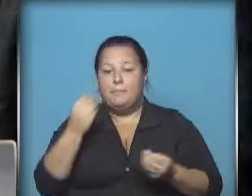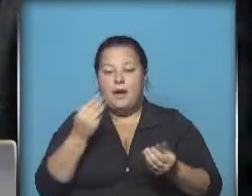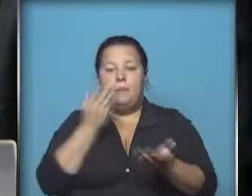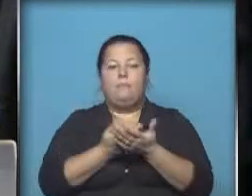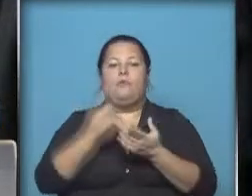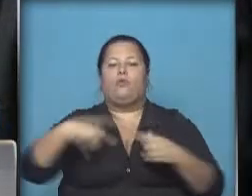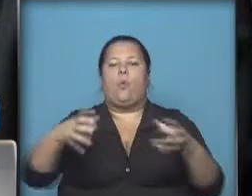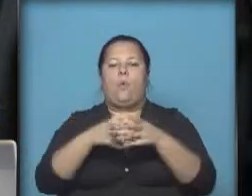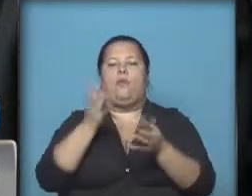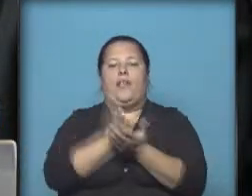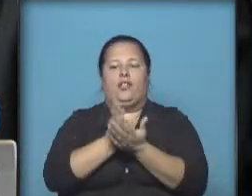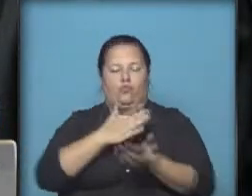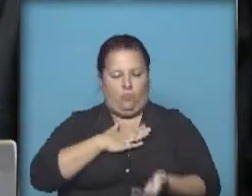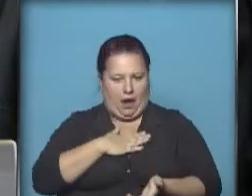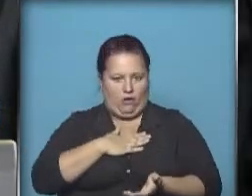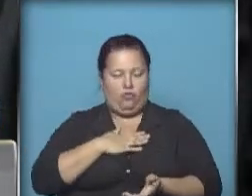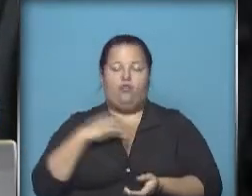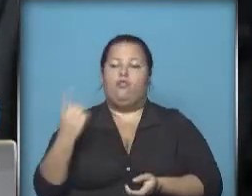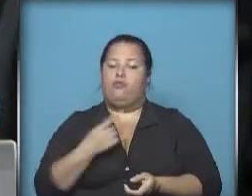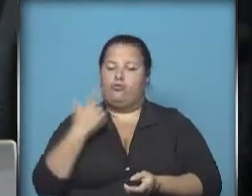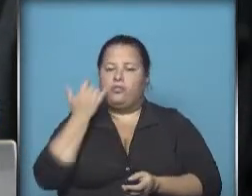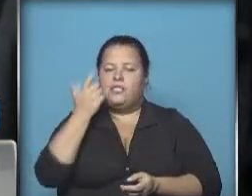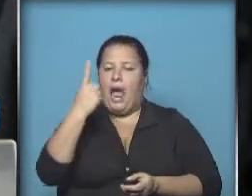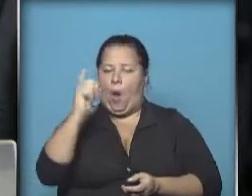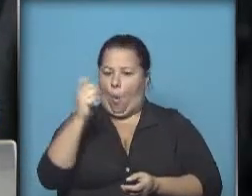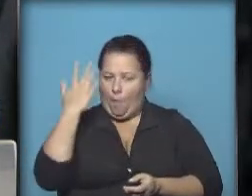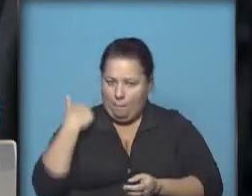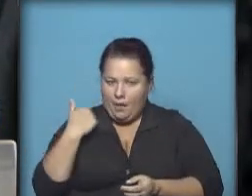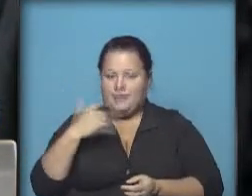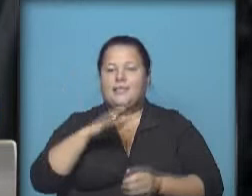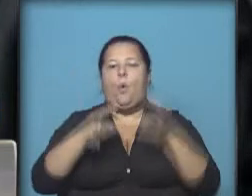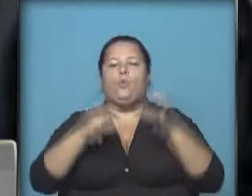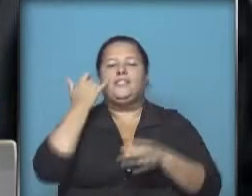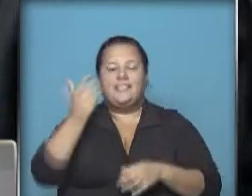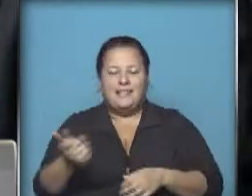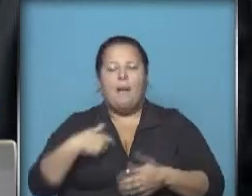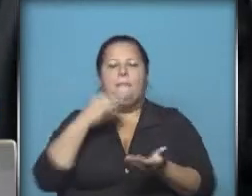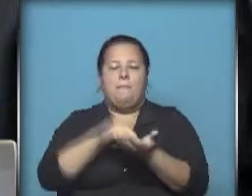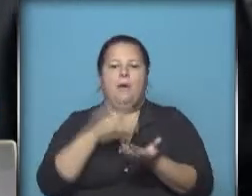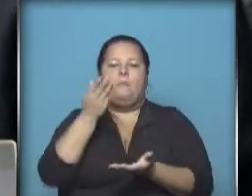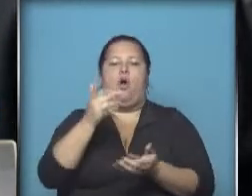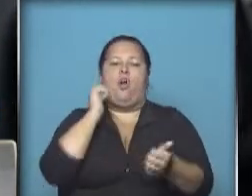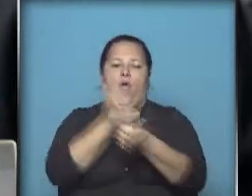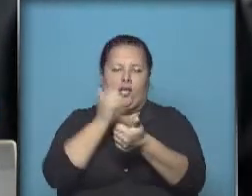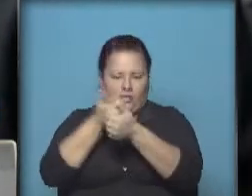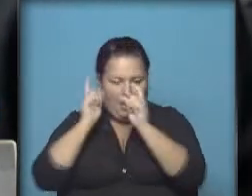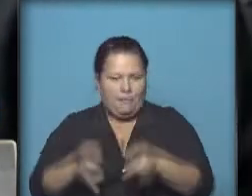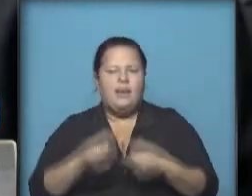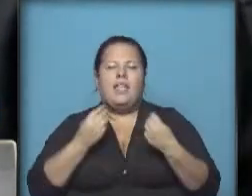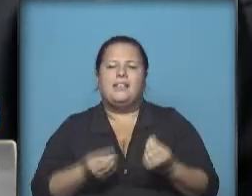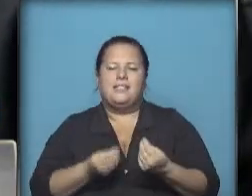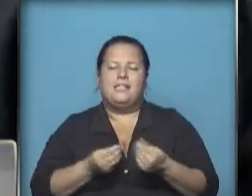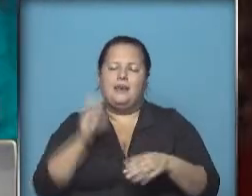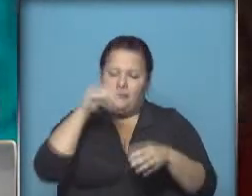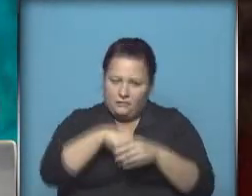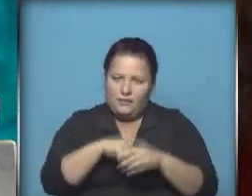todos los organismos de derechos humanos. Nosotros hace ya casi un mes, Justicia, ya hemos presentado una ampliación por delitos sexuales. Los delitos sexuales son